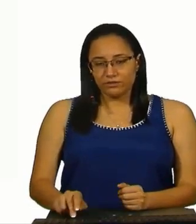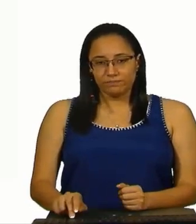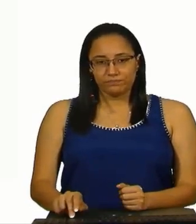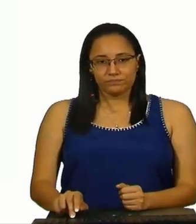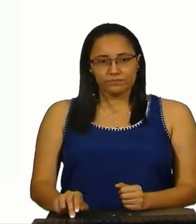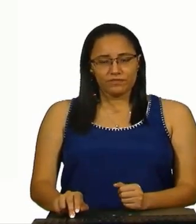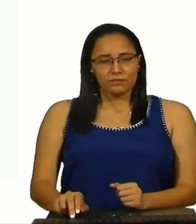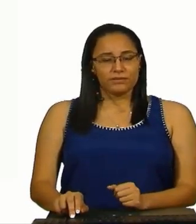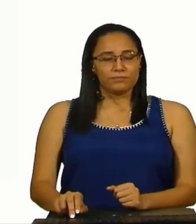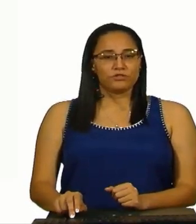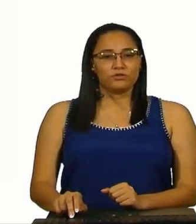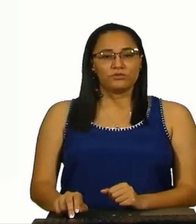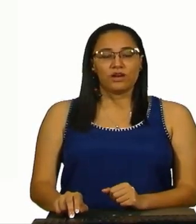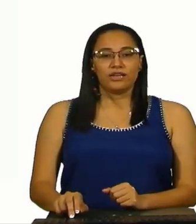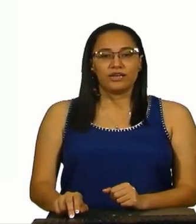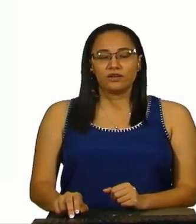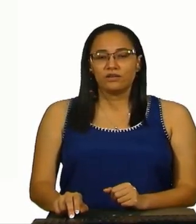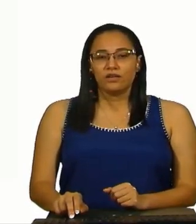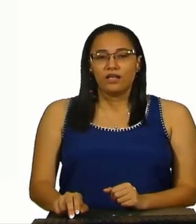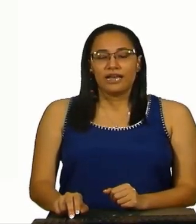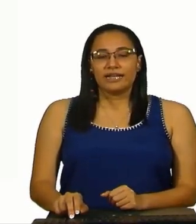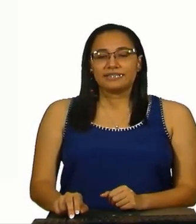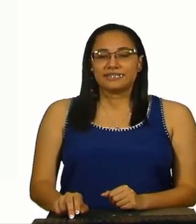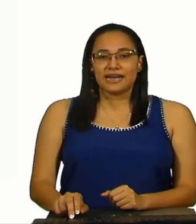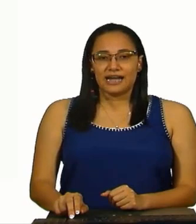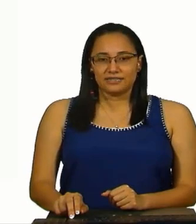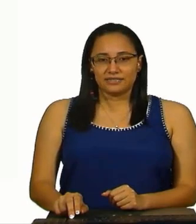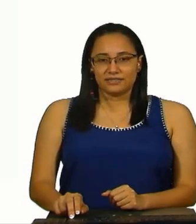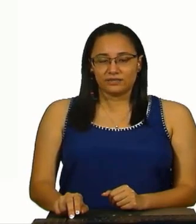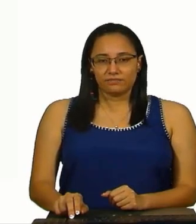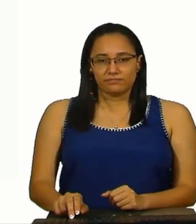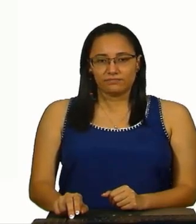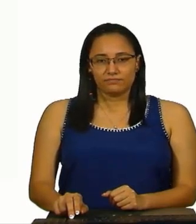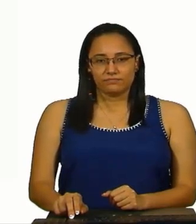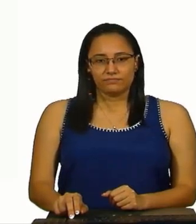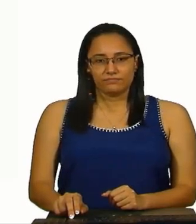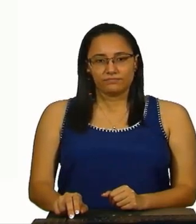al español. Vamos todos juntos a leerlo. Let's dance.